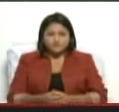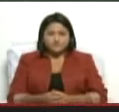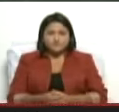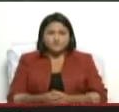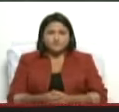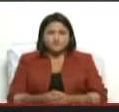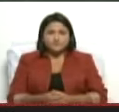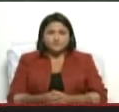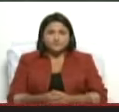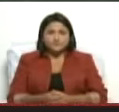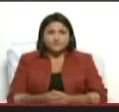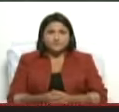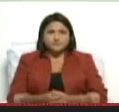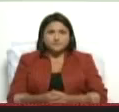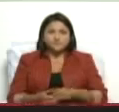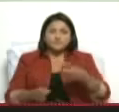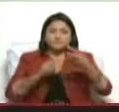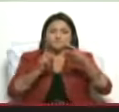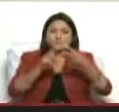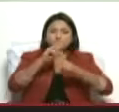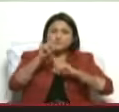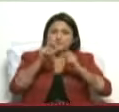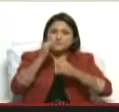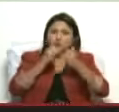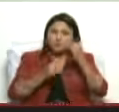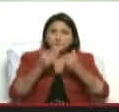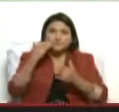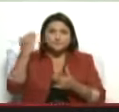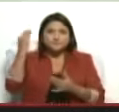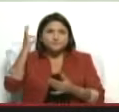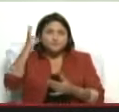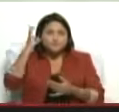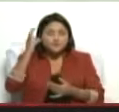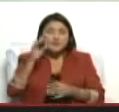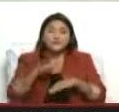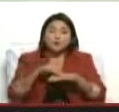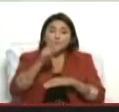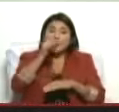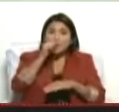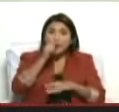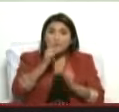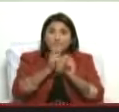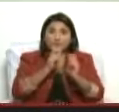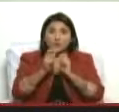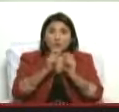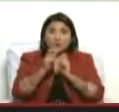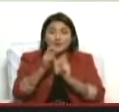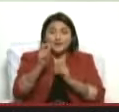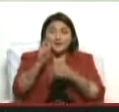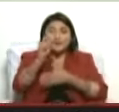Gracias Tercera y última pregunta a cargo del periodista Luis Guillermo García